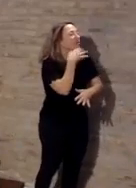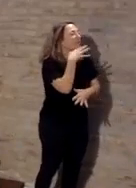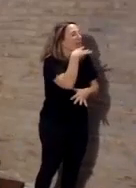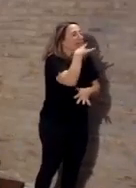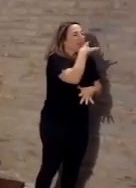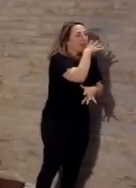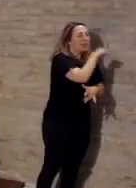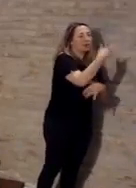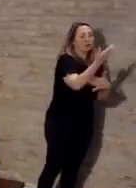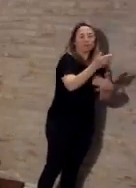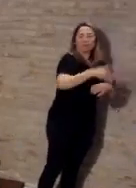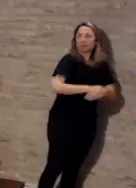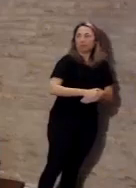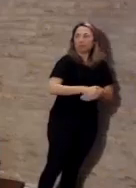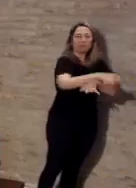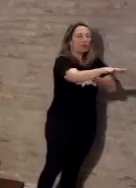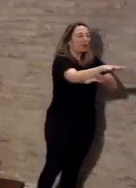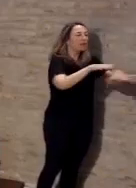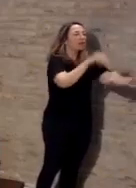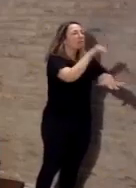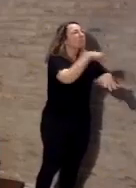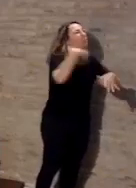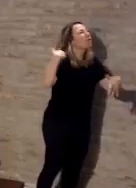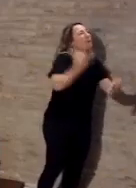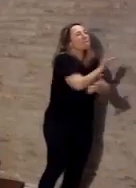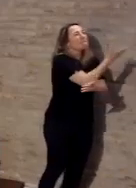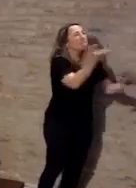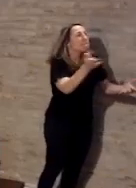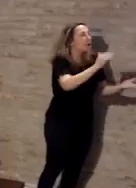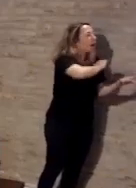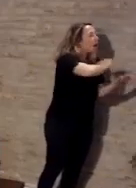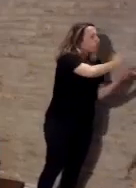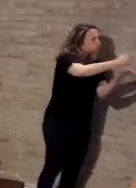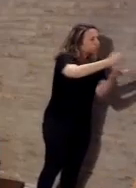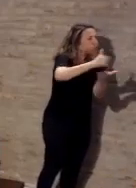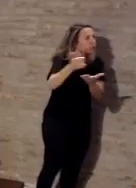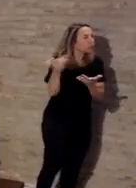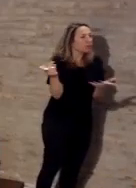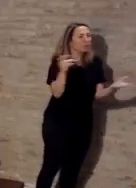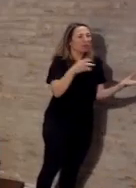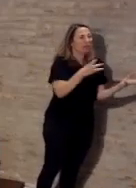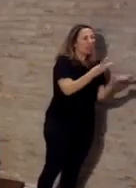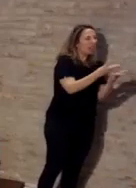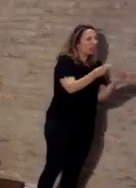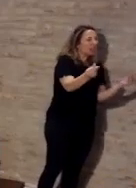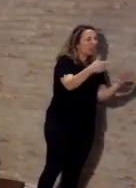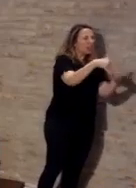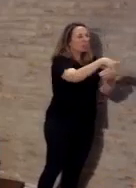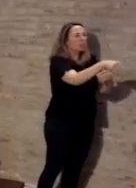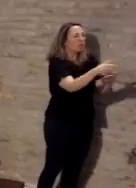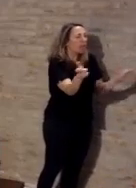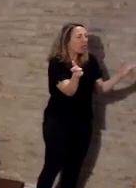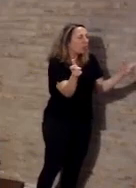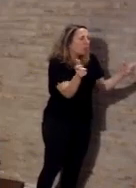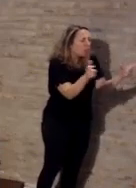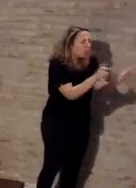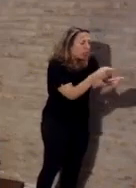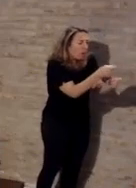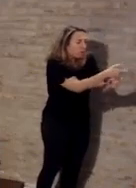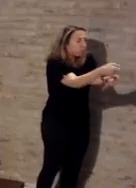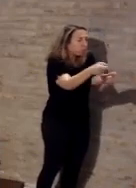macana eso Che y cuando nos dicen que es para todos y después termina siendo para unos